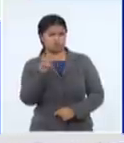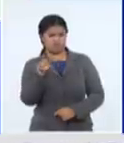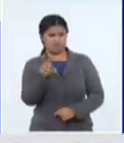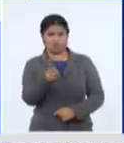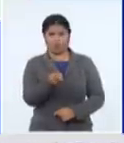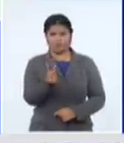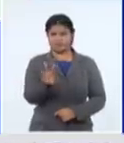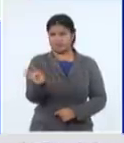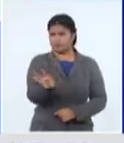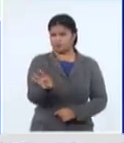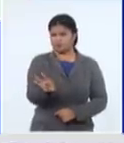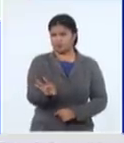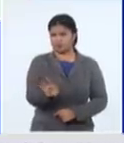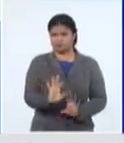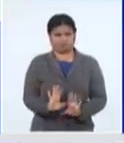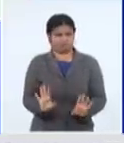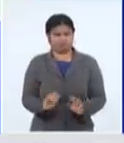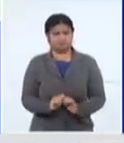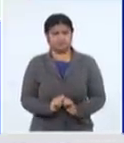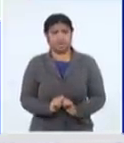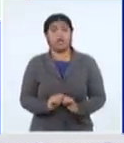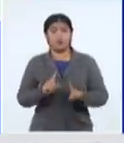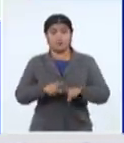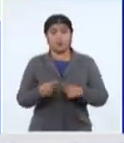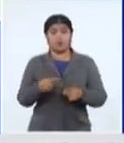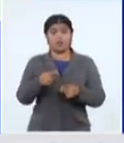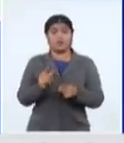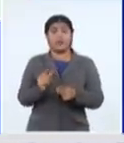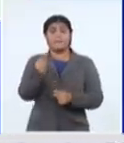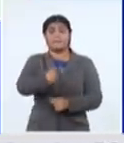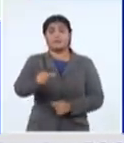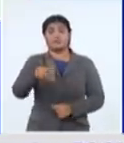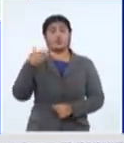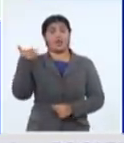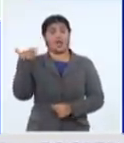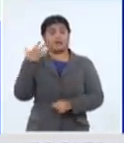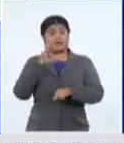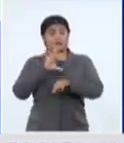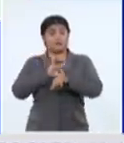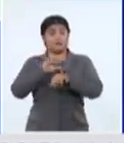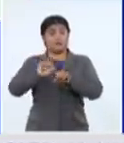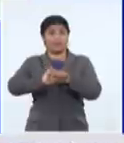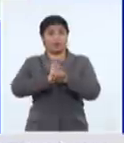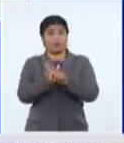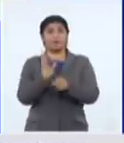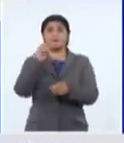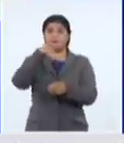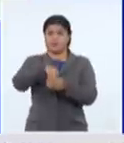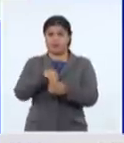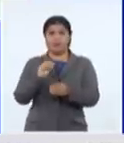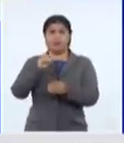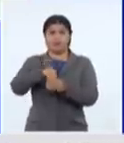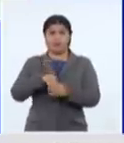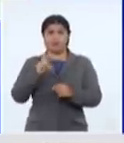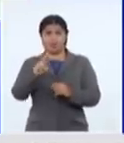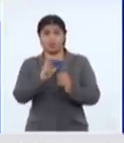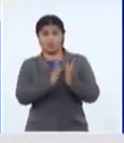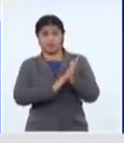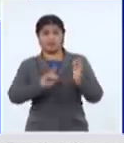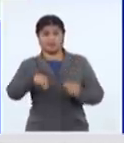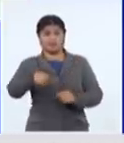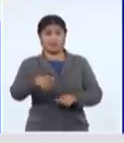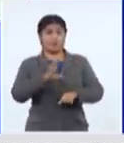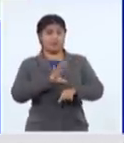incluyendo personas que ya se van recuperando de la enfermedad, que van cumpliendo los 2 meses después de la enfermedad,